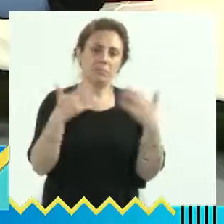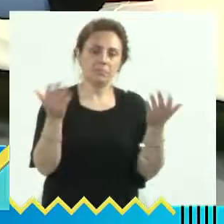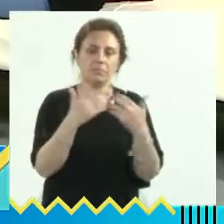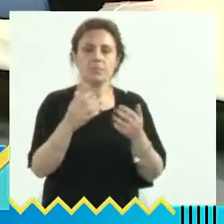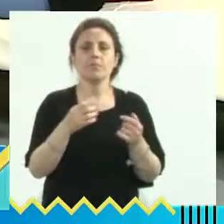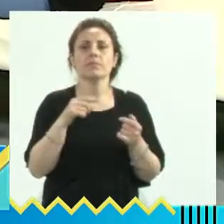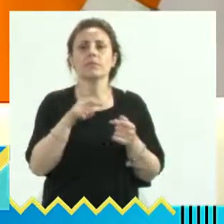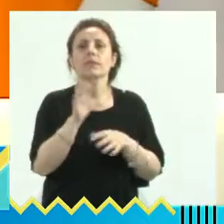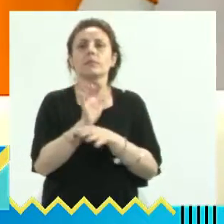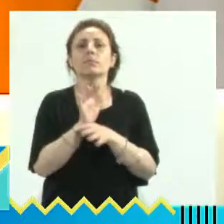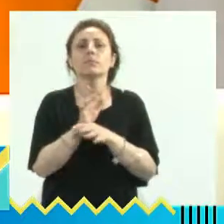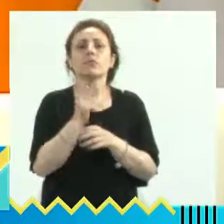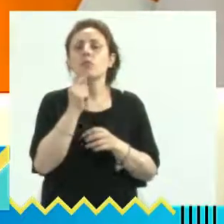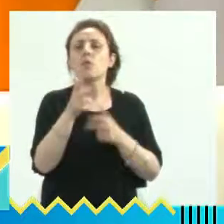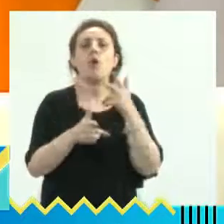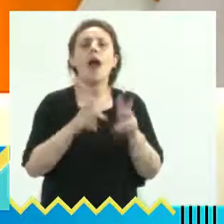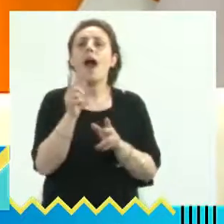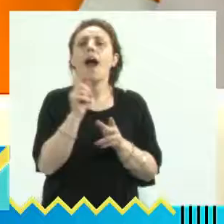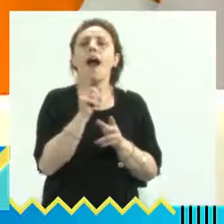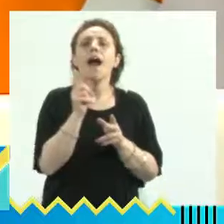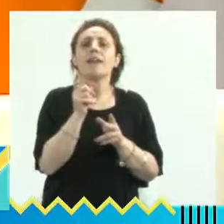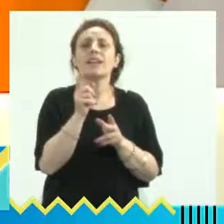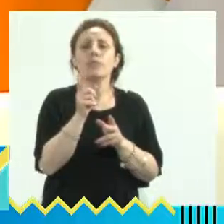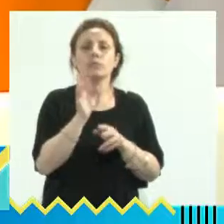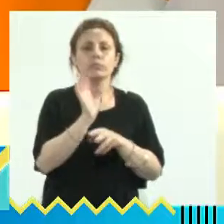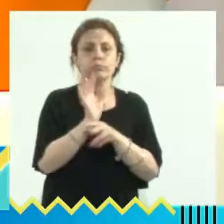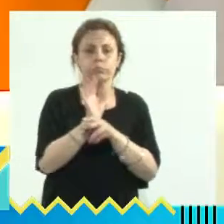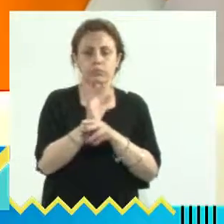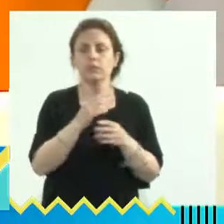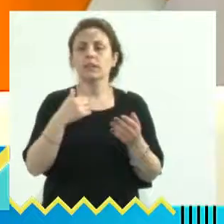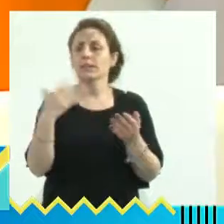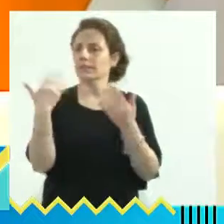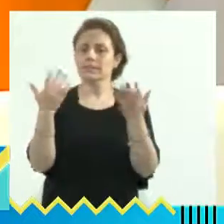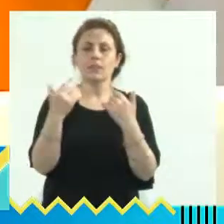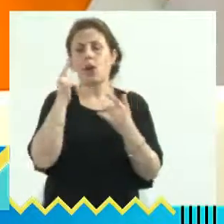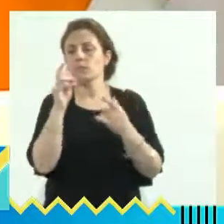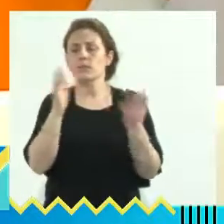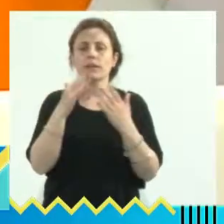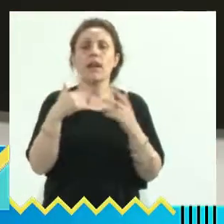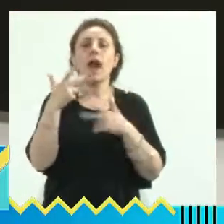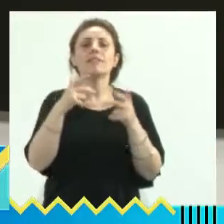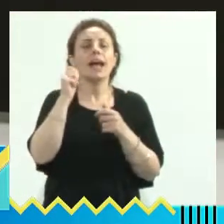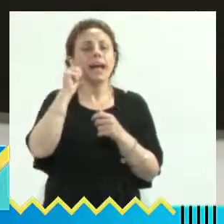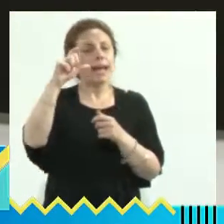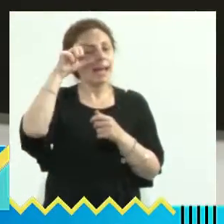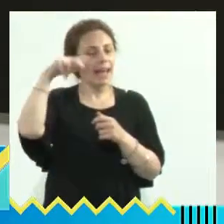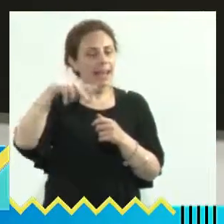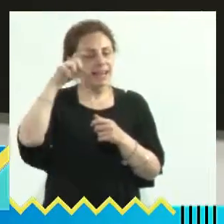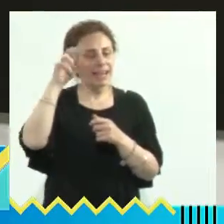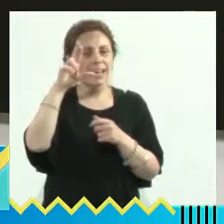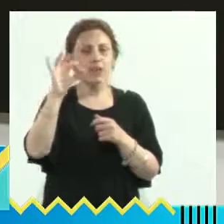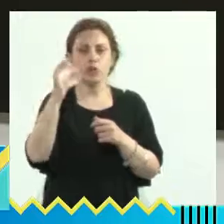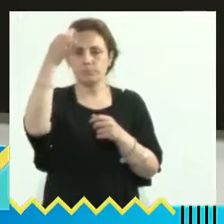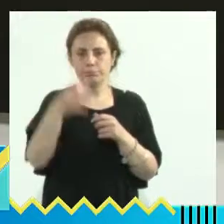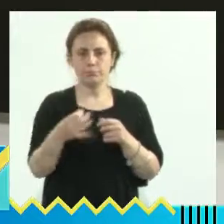hablando de alternancia por sexo, estamos hablando de alternancia por género. Claro. Claro, en un país con la identidad de